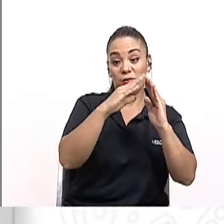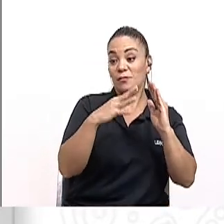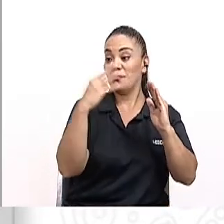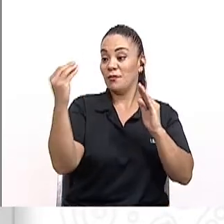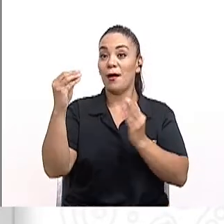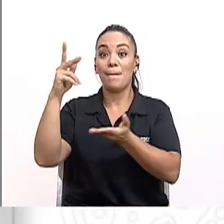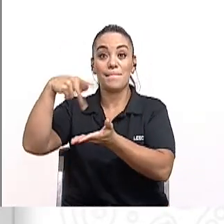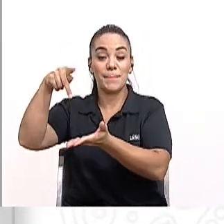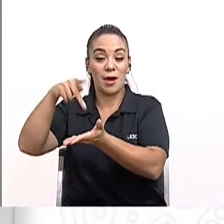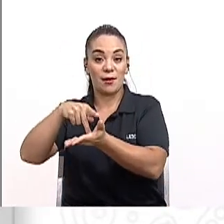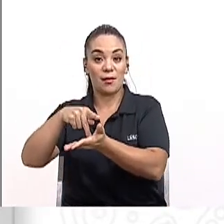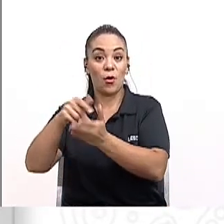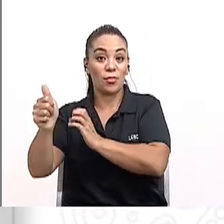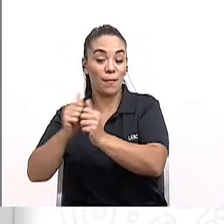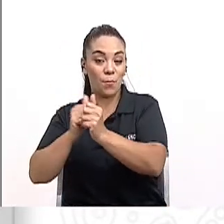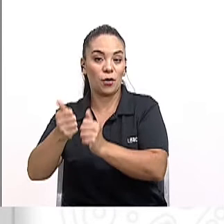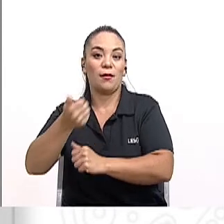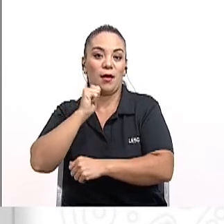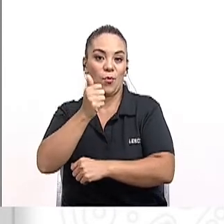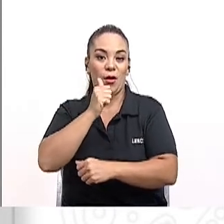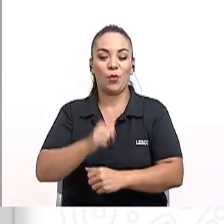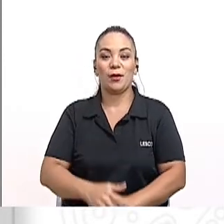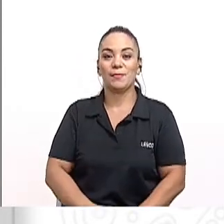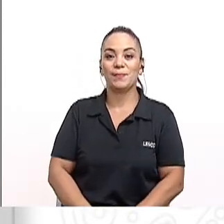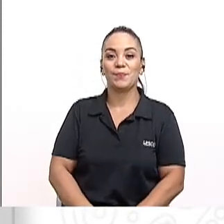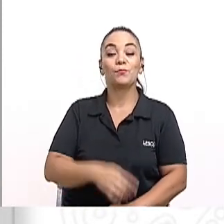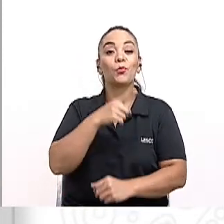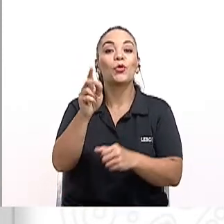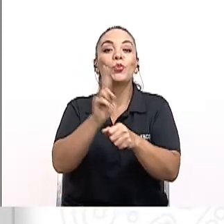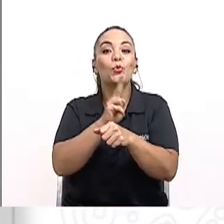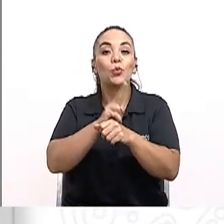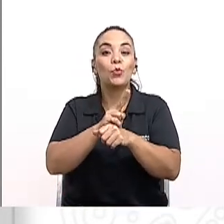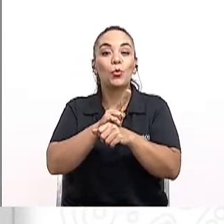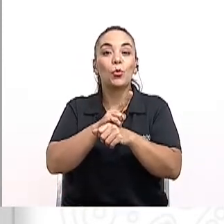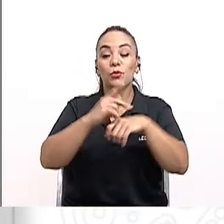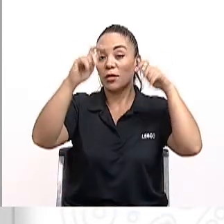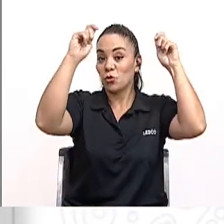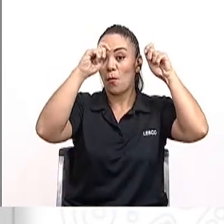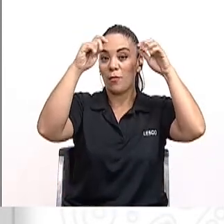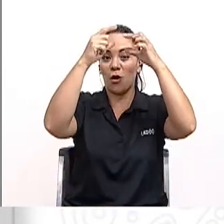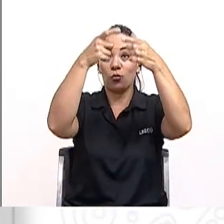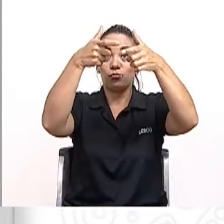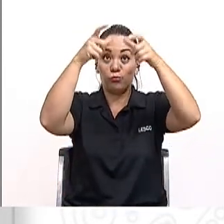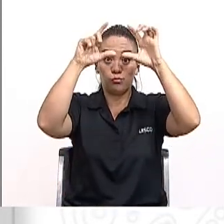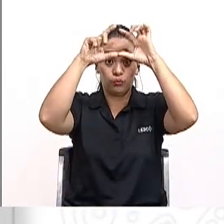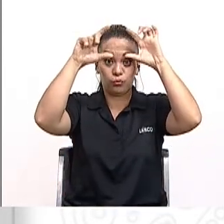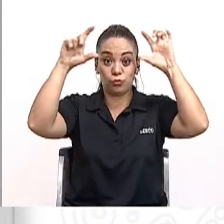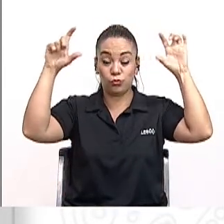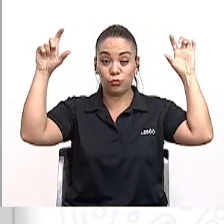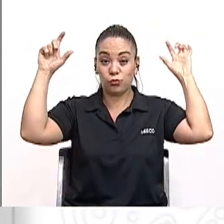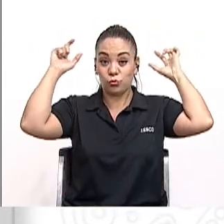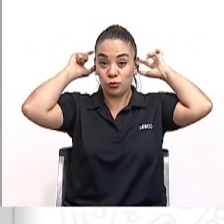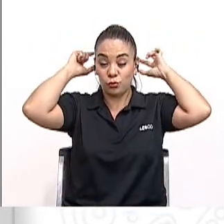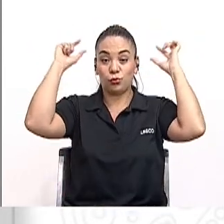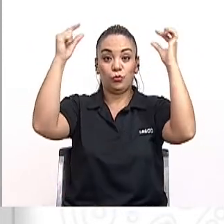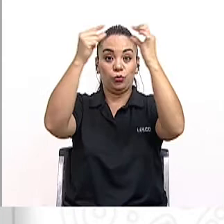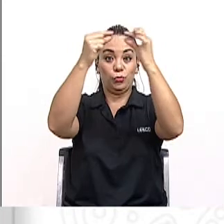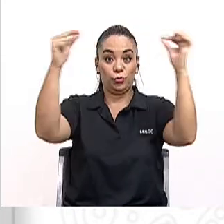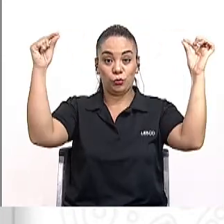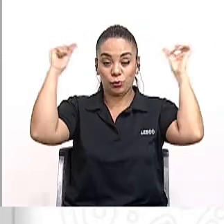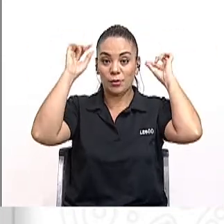o practiques algún deporte. Utiliza sombrero de ala ancha, preferiblemente de 7